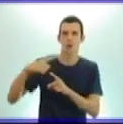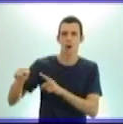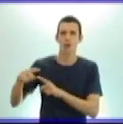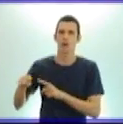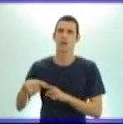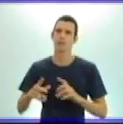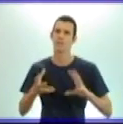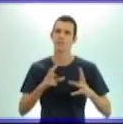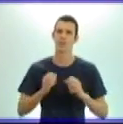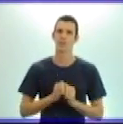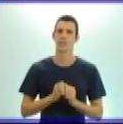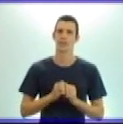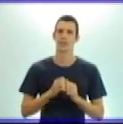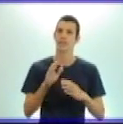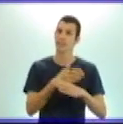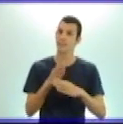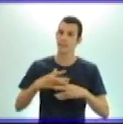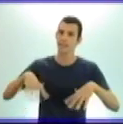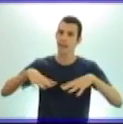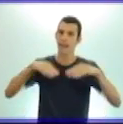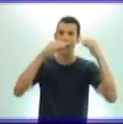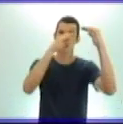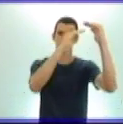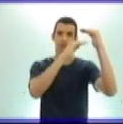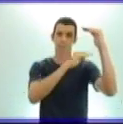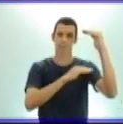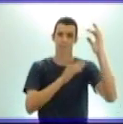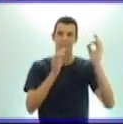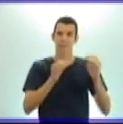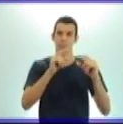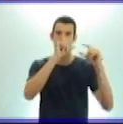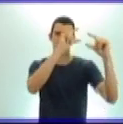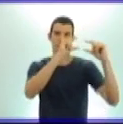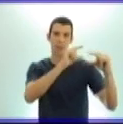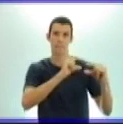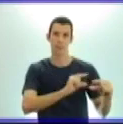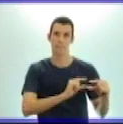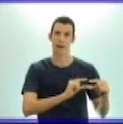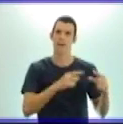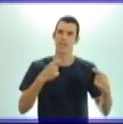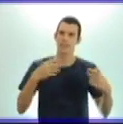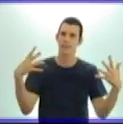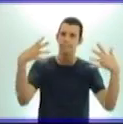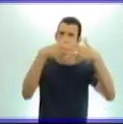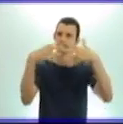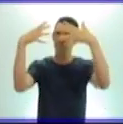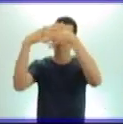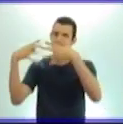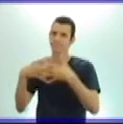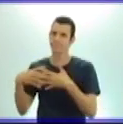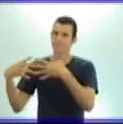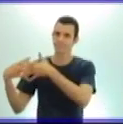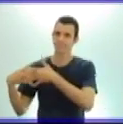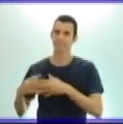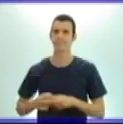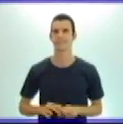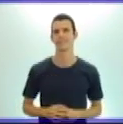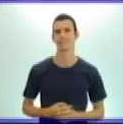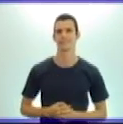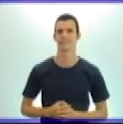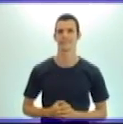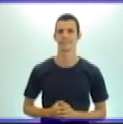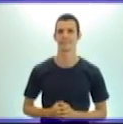Liberación de la Maya, Caimanera, Mafo, Palma Soriano, entre